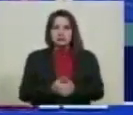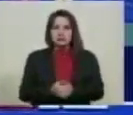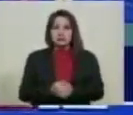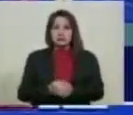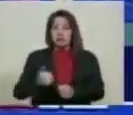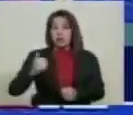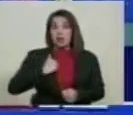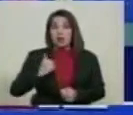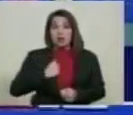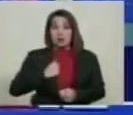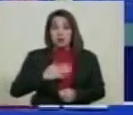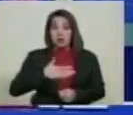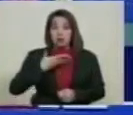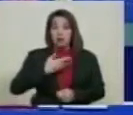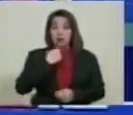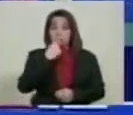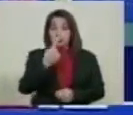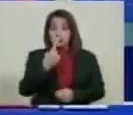Cualquiera pudiera decirlo.